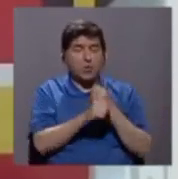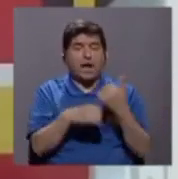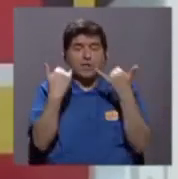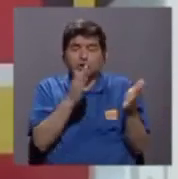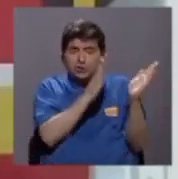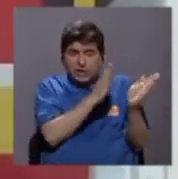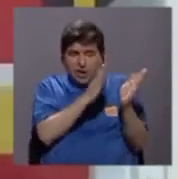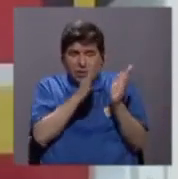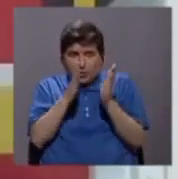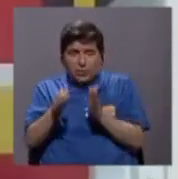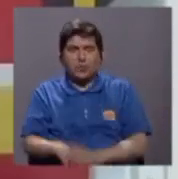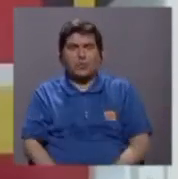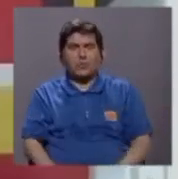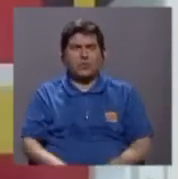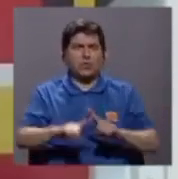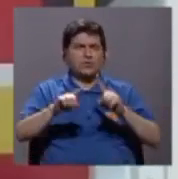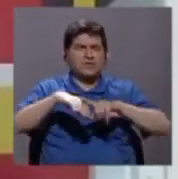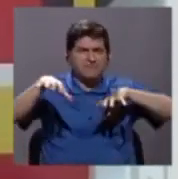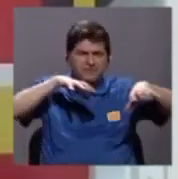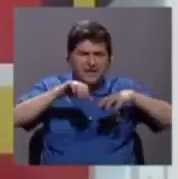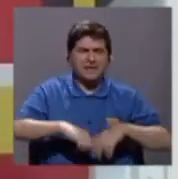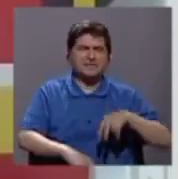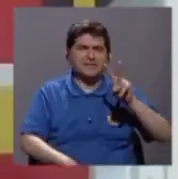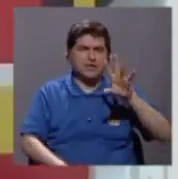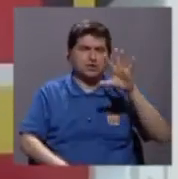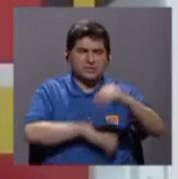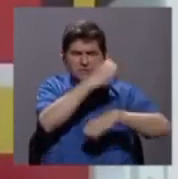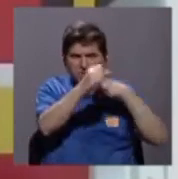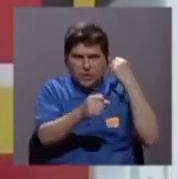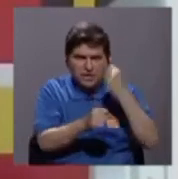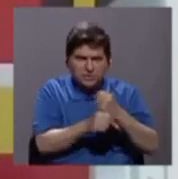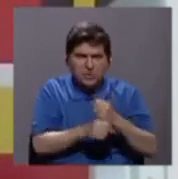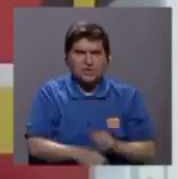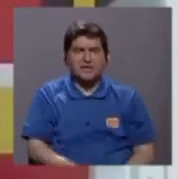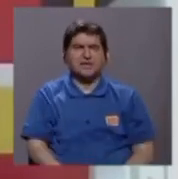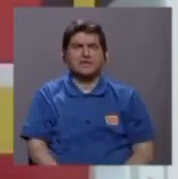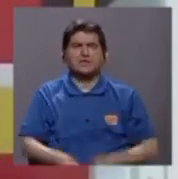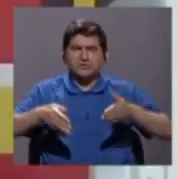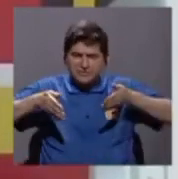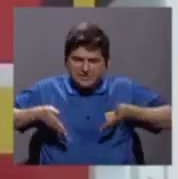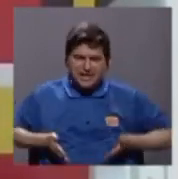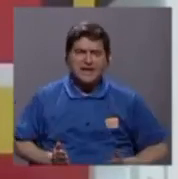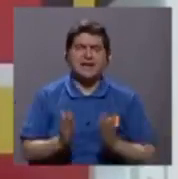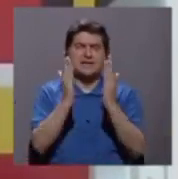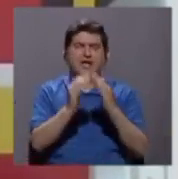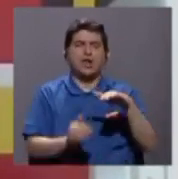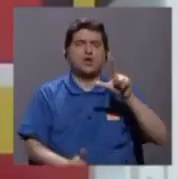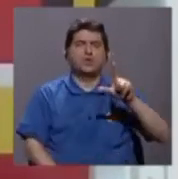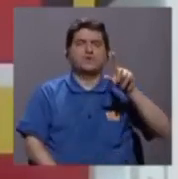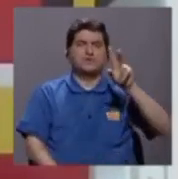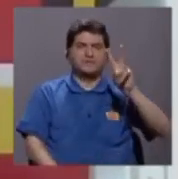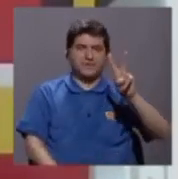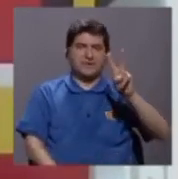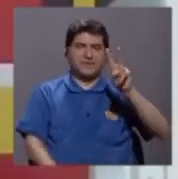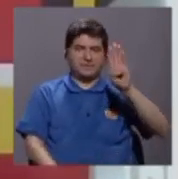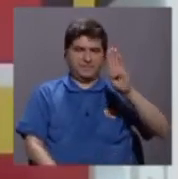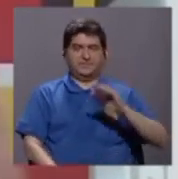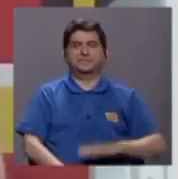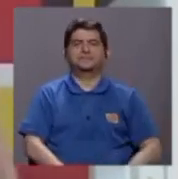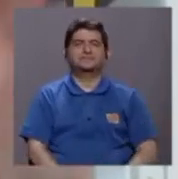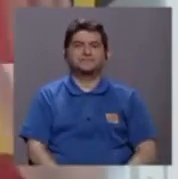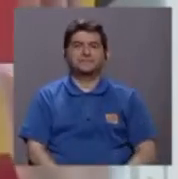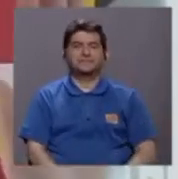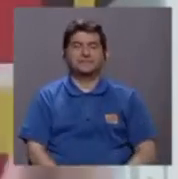planeado con conciertos por 250 años de la nacida de Ludwig von Beethoven, que